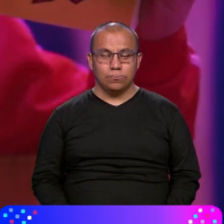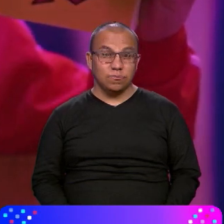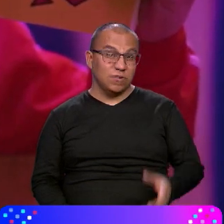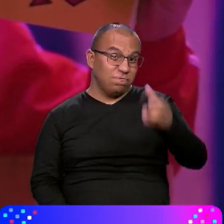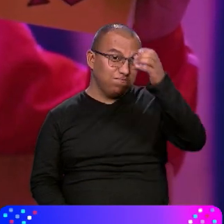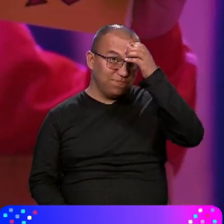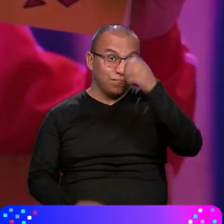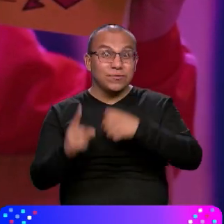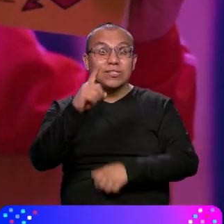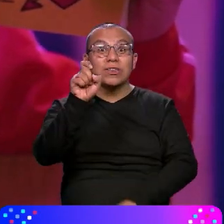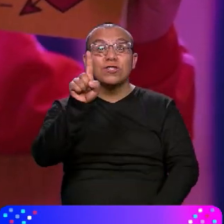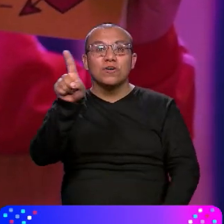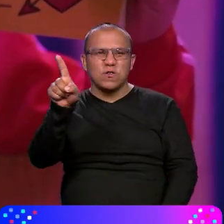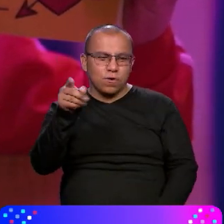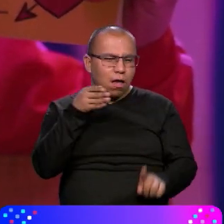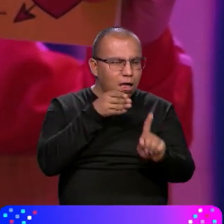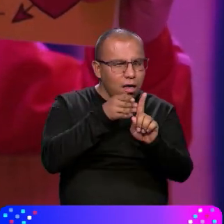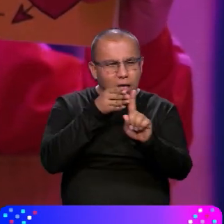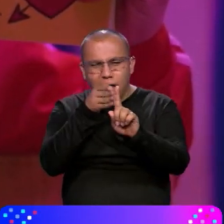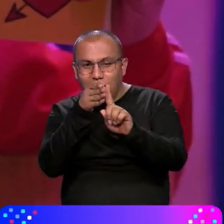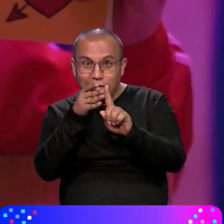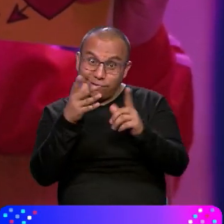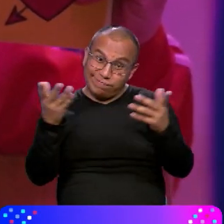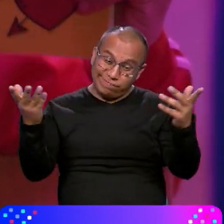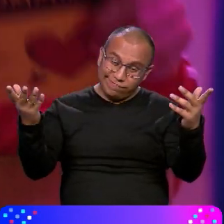maneras de conquistar sin que se les note la gana.